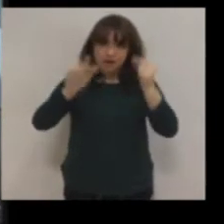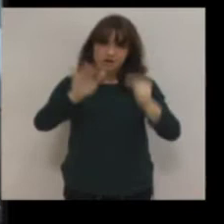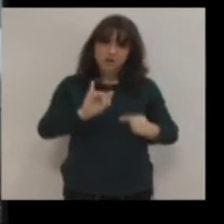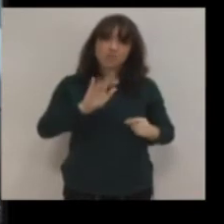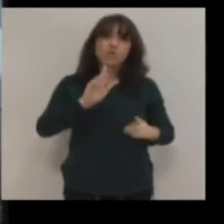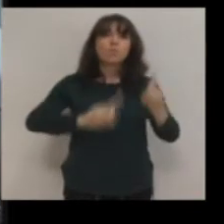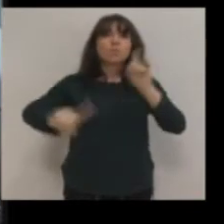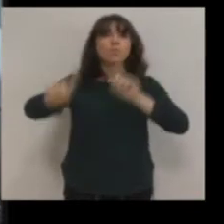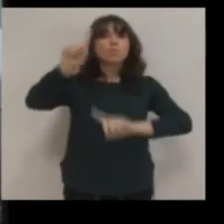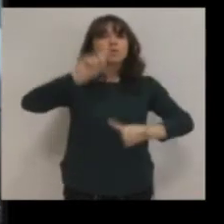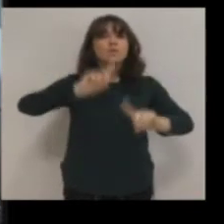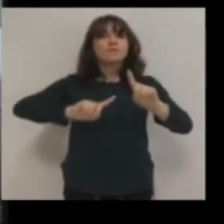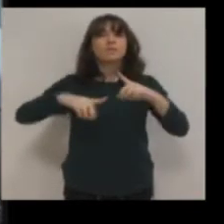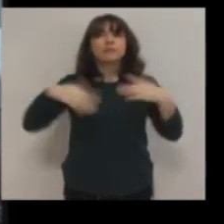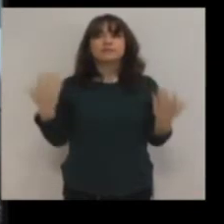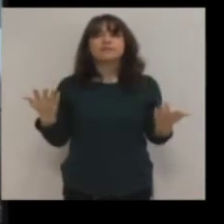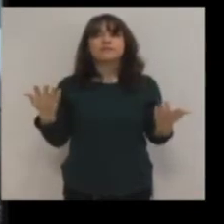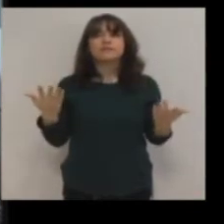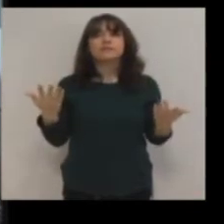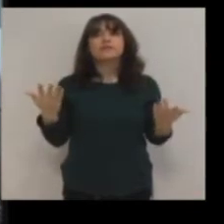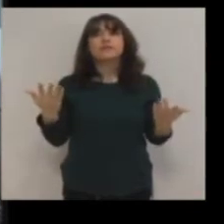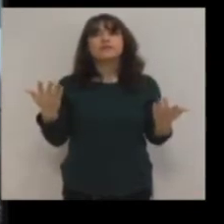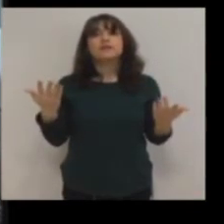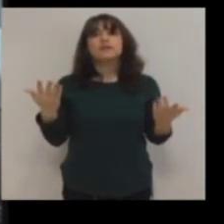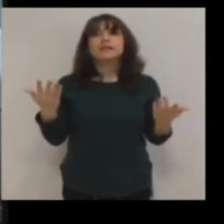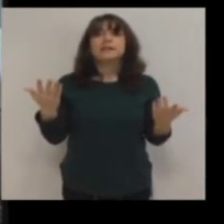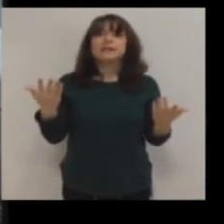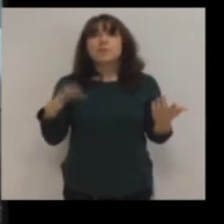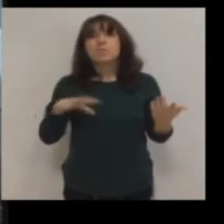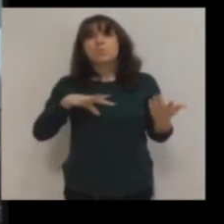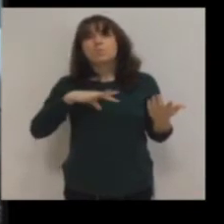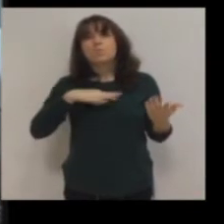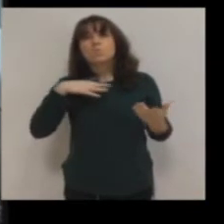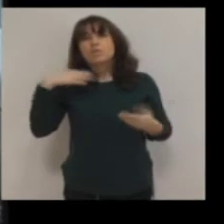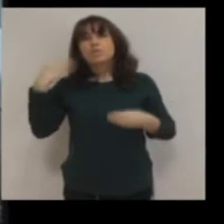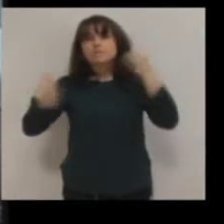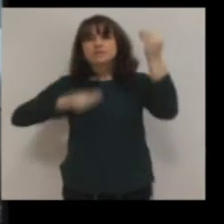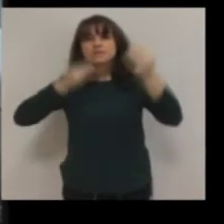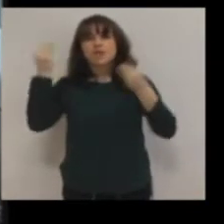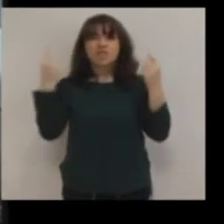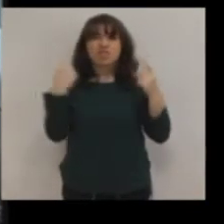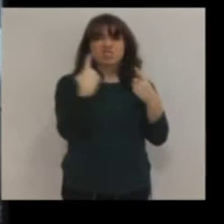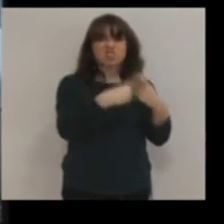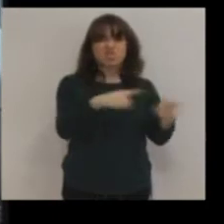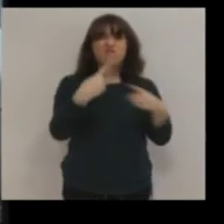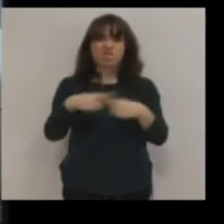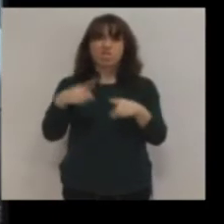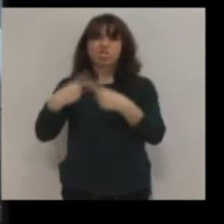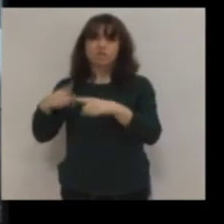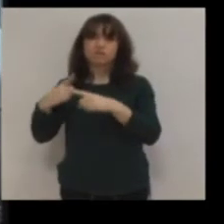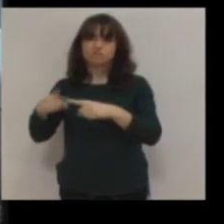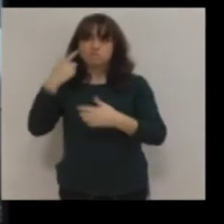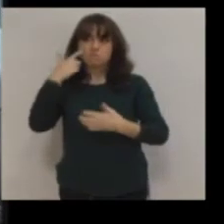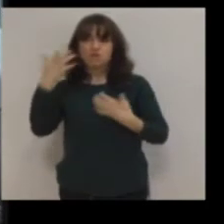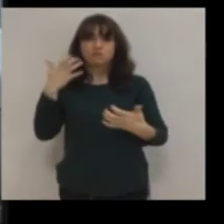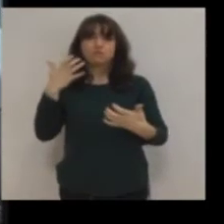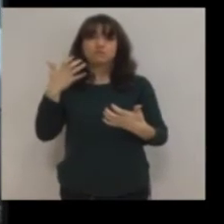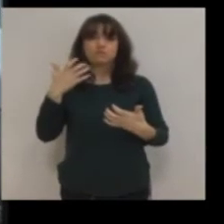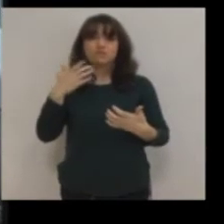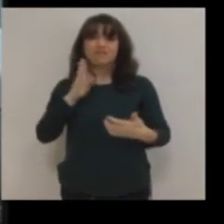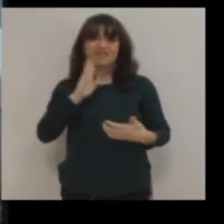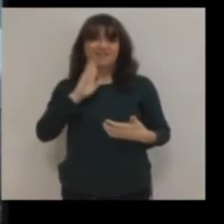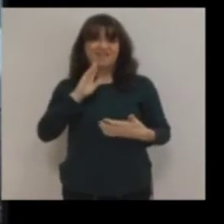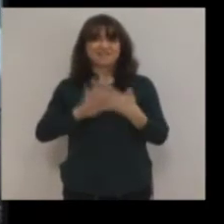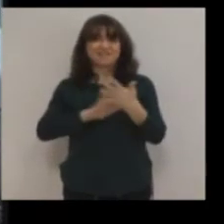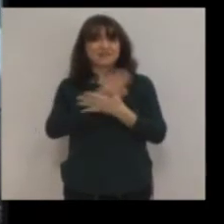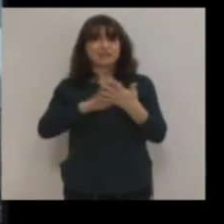de la especialización y es que se puede tender a pensar que hay diferencias demasiado elevadas. Es decir, igual que antes decía que somos diferentes, también